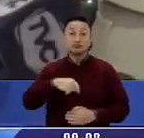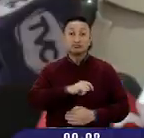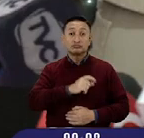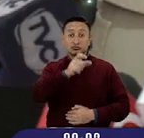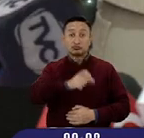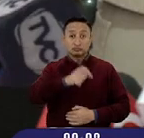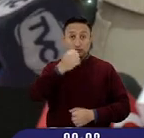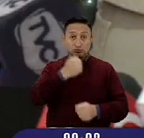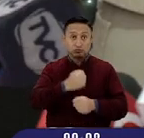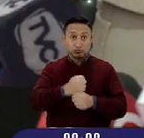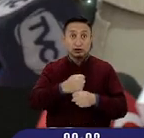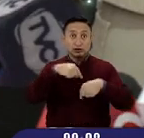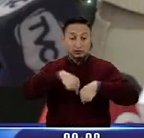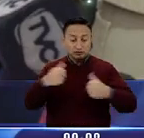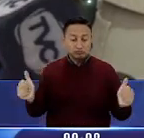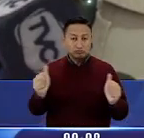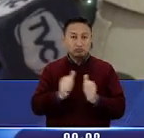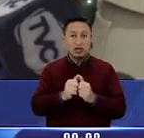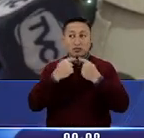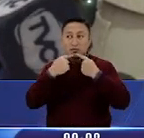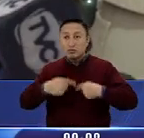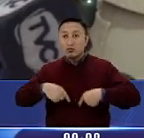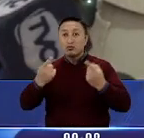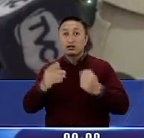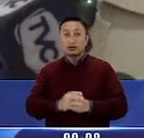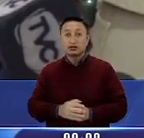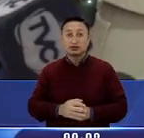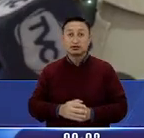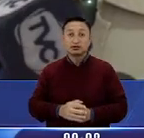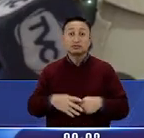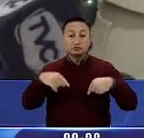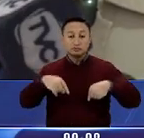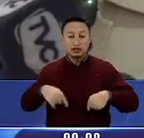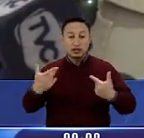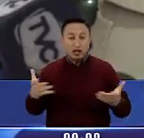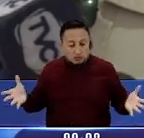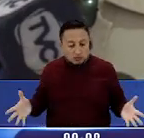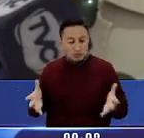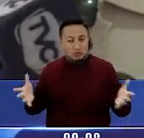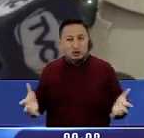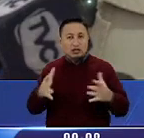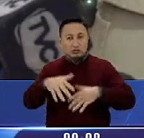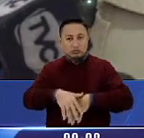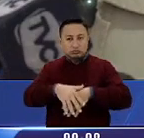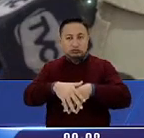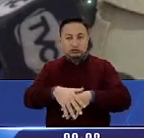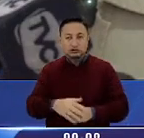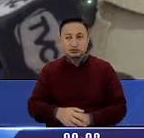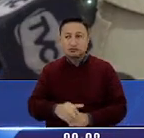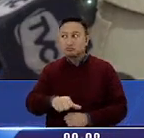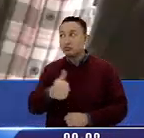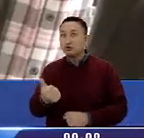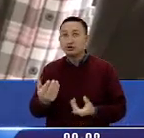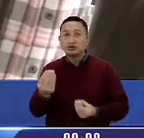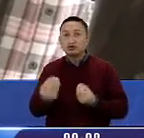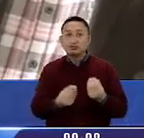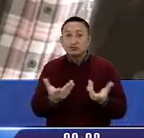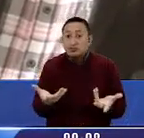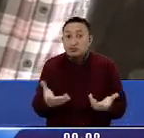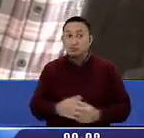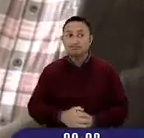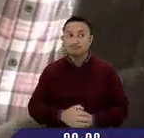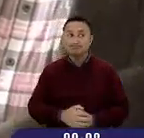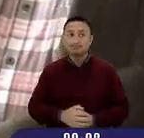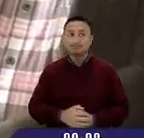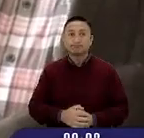trabajadores, vamos a convocarnos en estos días para ir motivando la movilización porque no hay otro espacio. Los